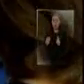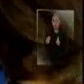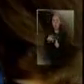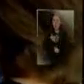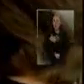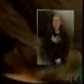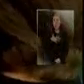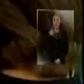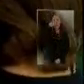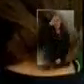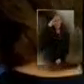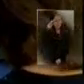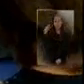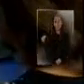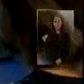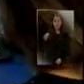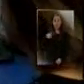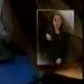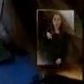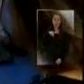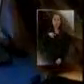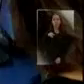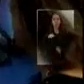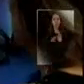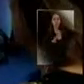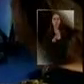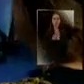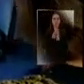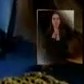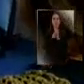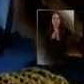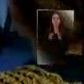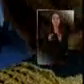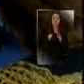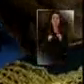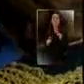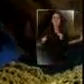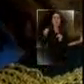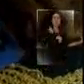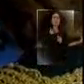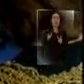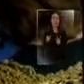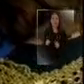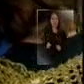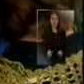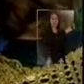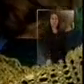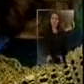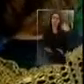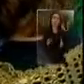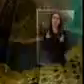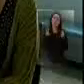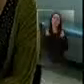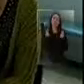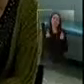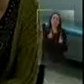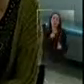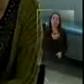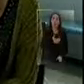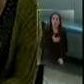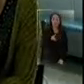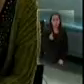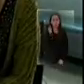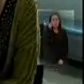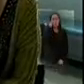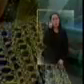a la enfermedad de Alzheimer o a la demencia en general ha superado al cáncer como no enfermedad, me o menos entre comillas deseada. Claro. ¿Usted